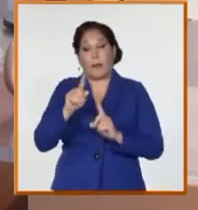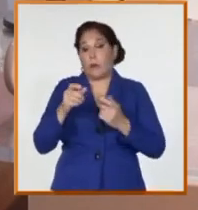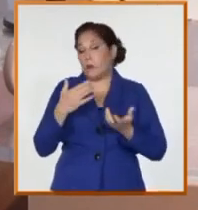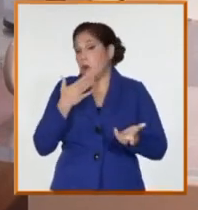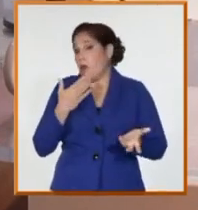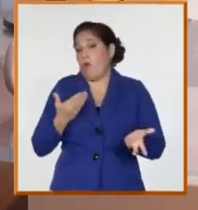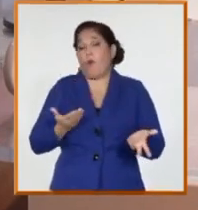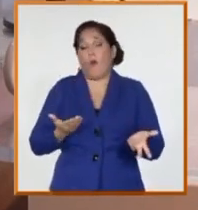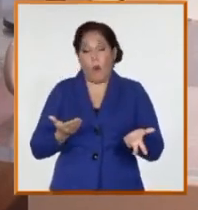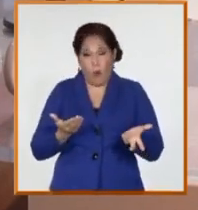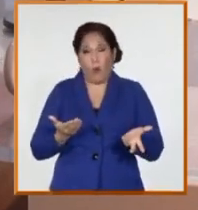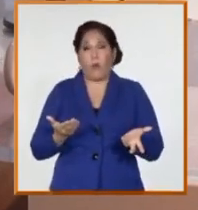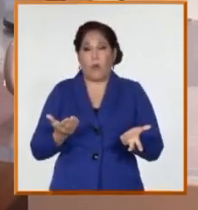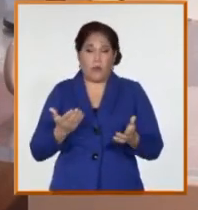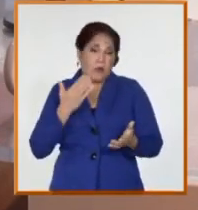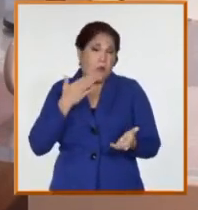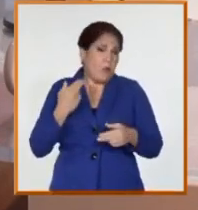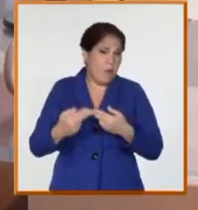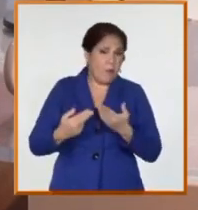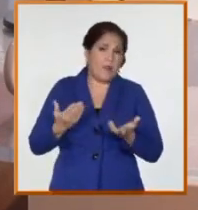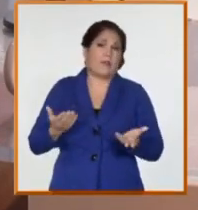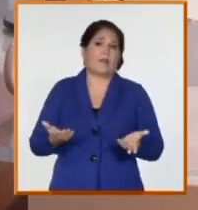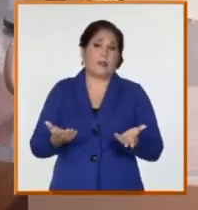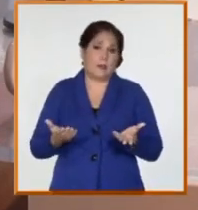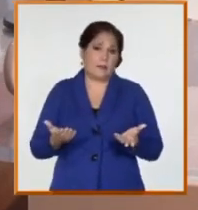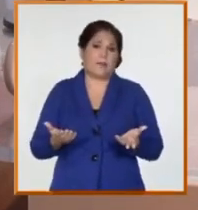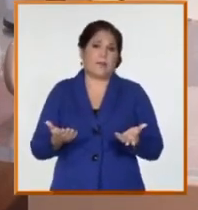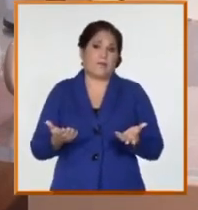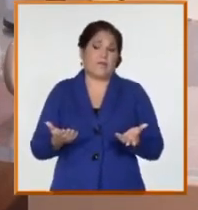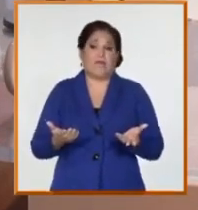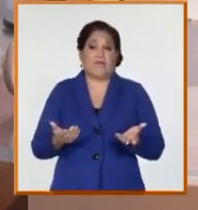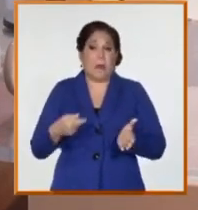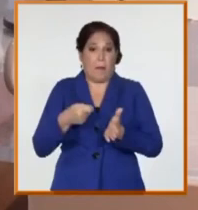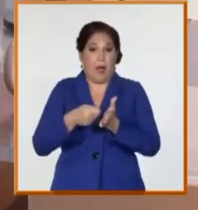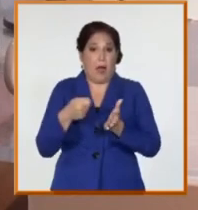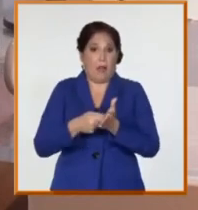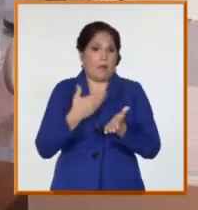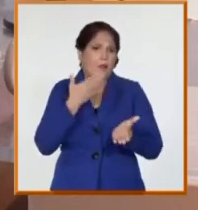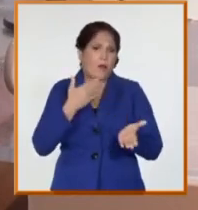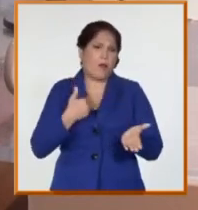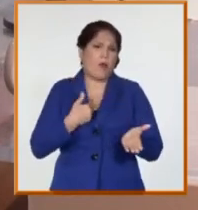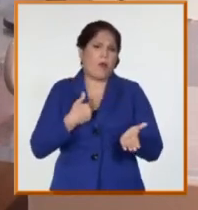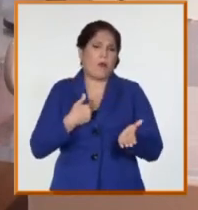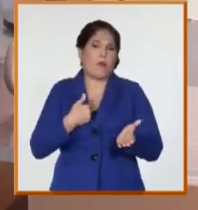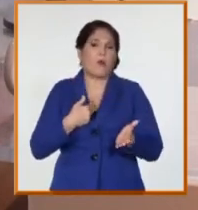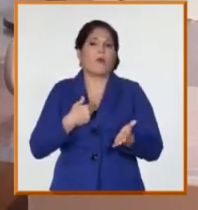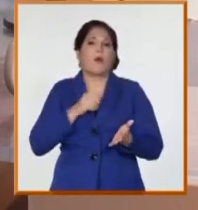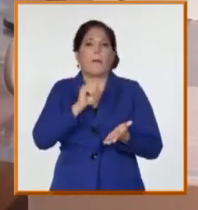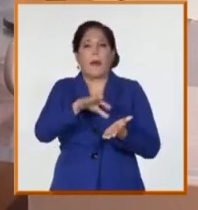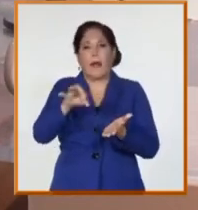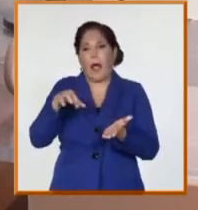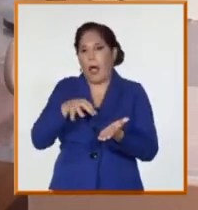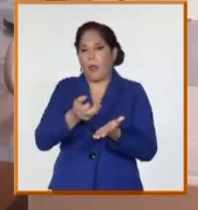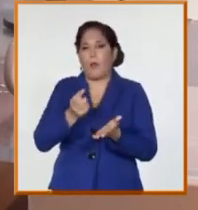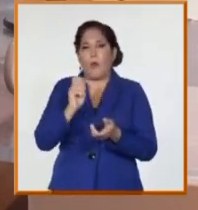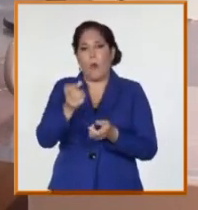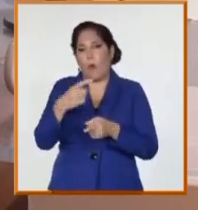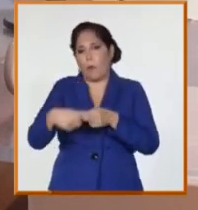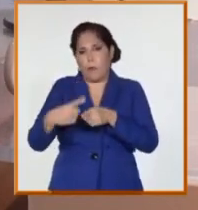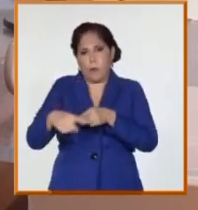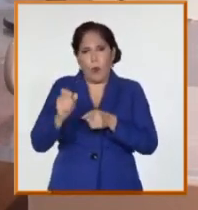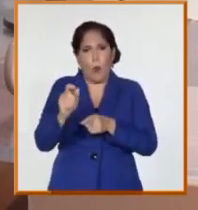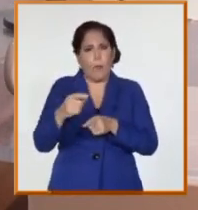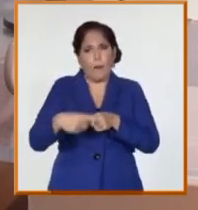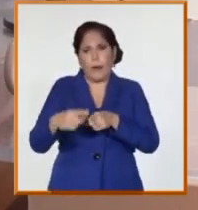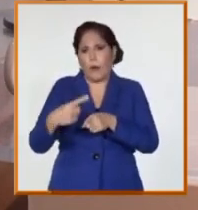cómo lo vamos cómo vamos a utilizar los pagos electrónicos en los mercados agropecuarios en la compra de productos